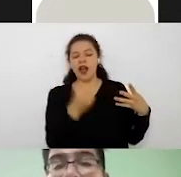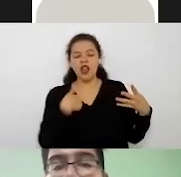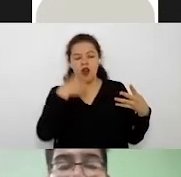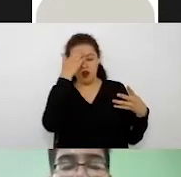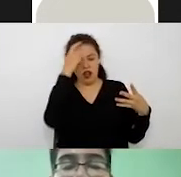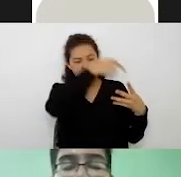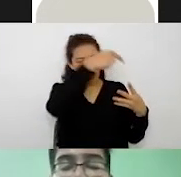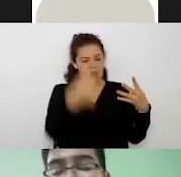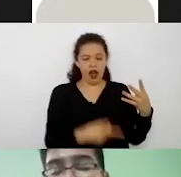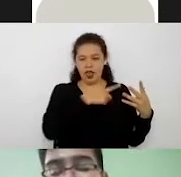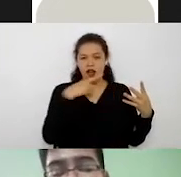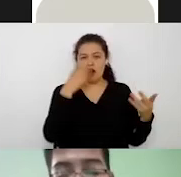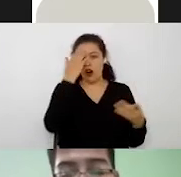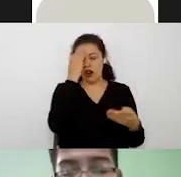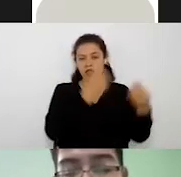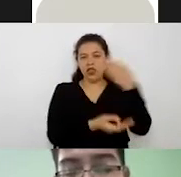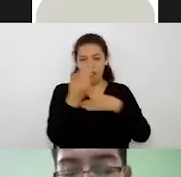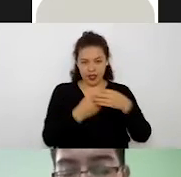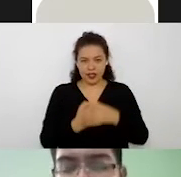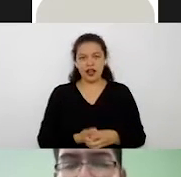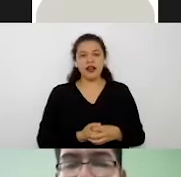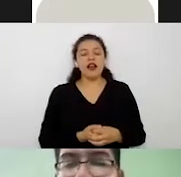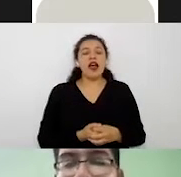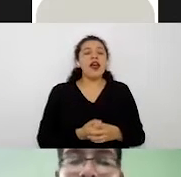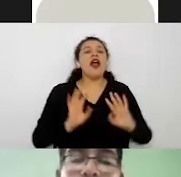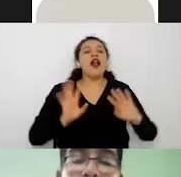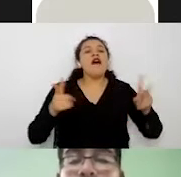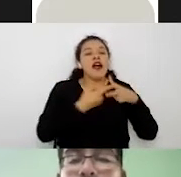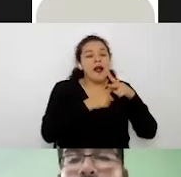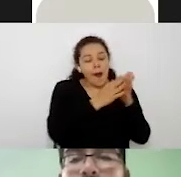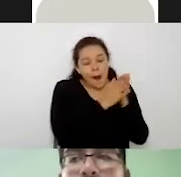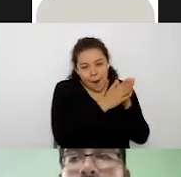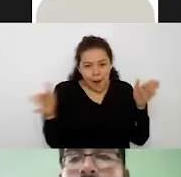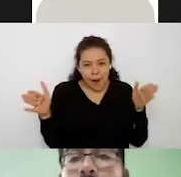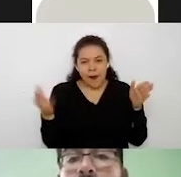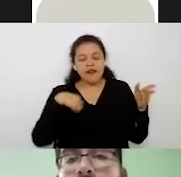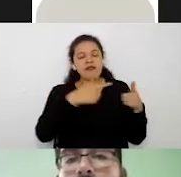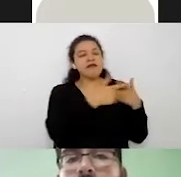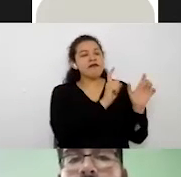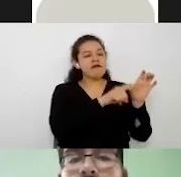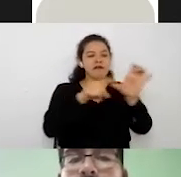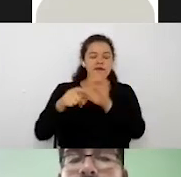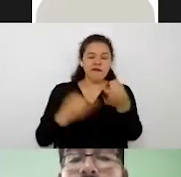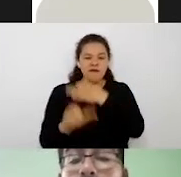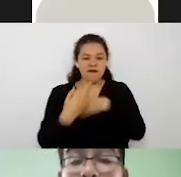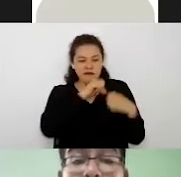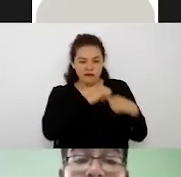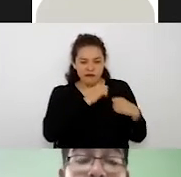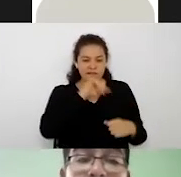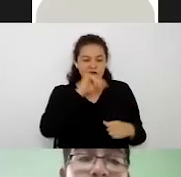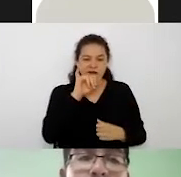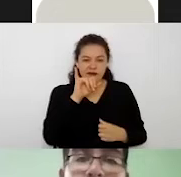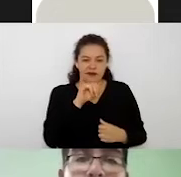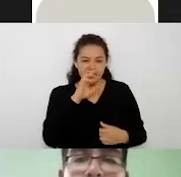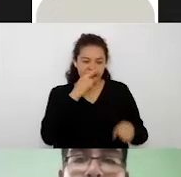una de las brigadas. Y a partir de ahí, pues decidir, ¿no? Vamos a ser multibrigadistas, pero como les decía, ¿sabes